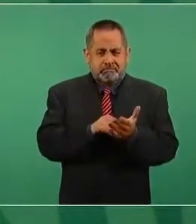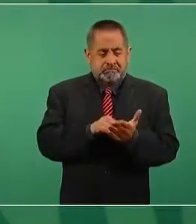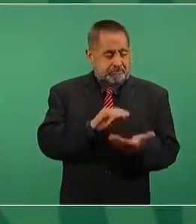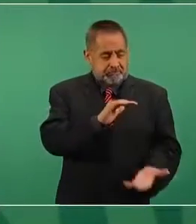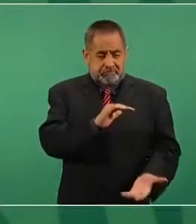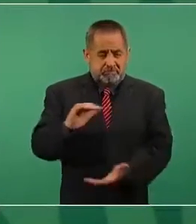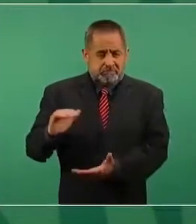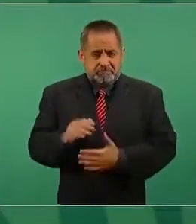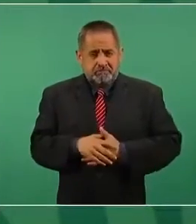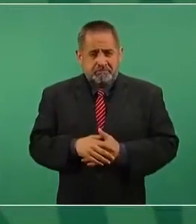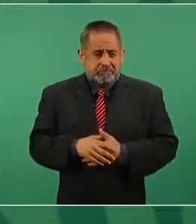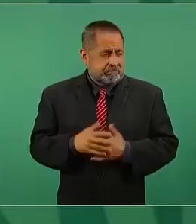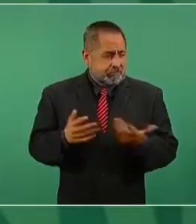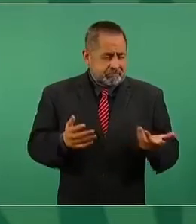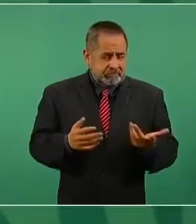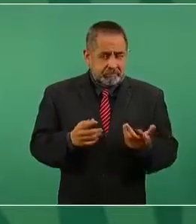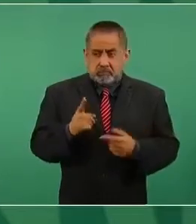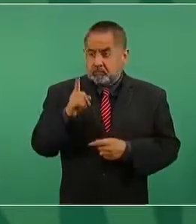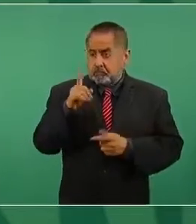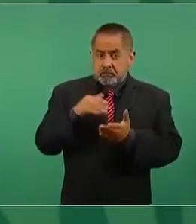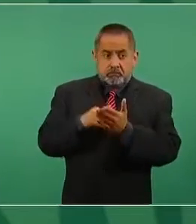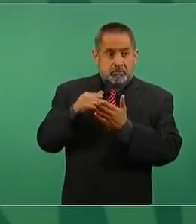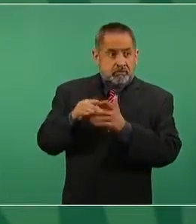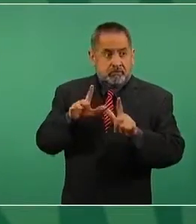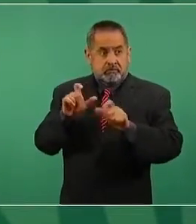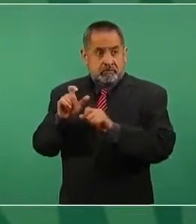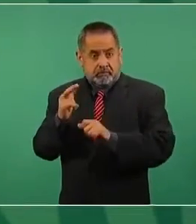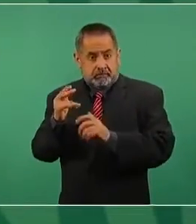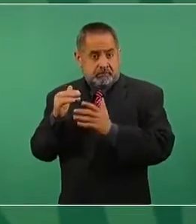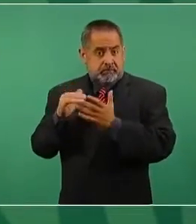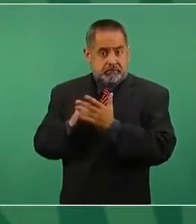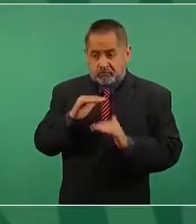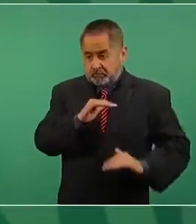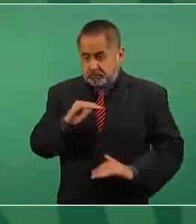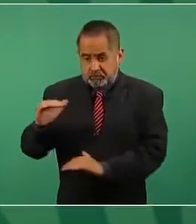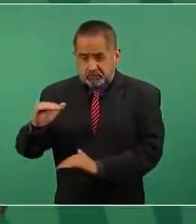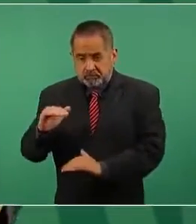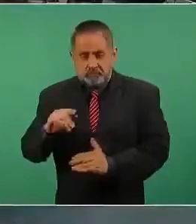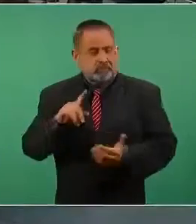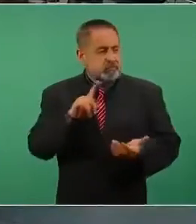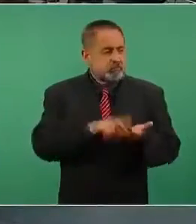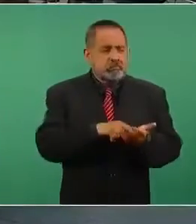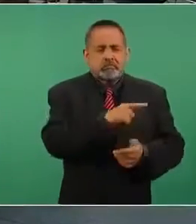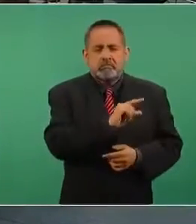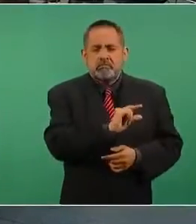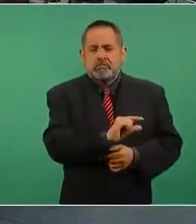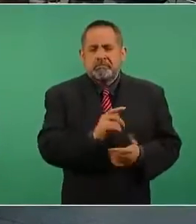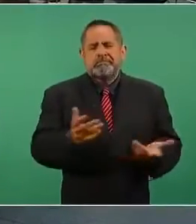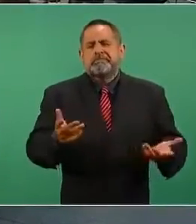barriles de más de 1,725,000 que se están produciendo en Pemex.